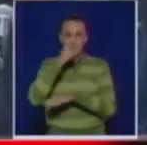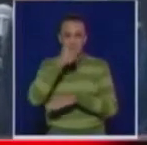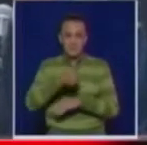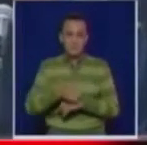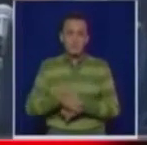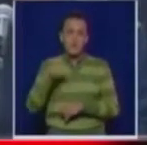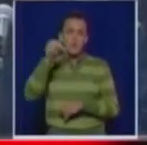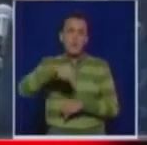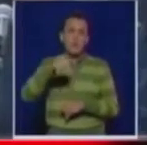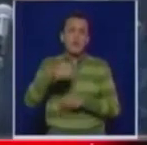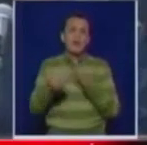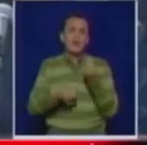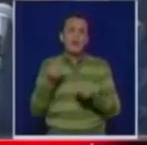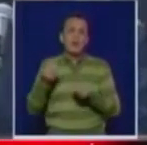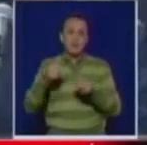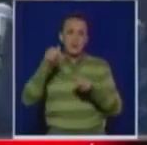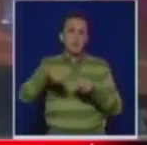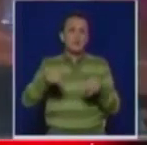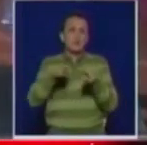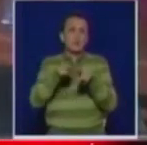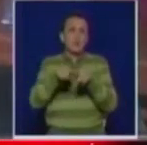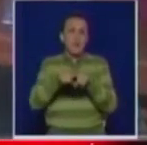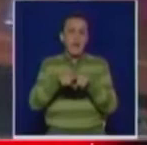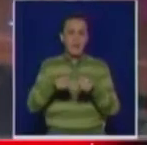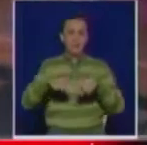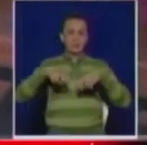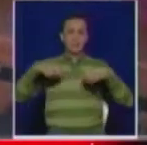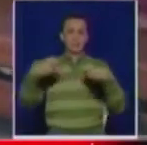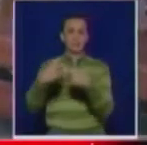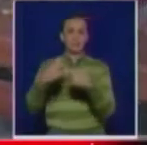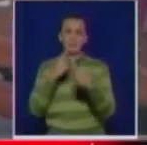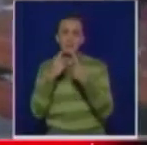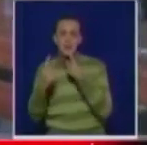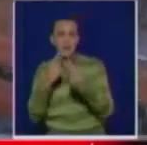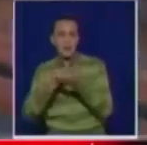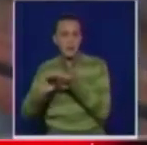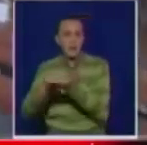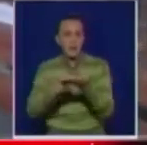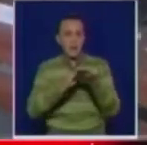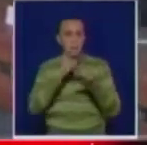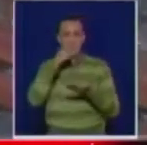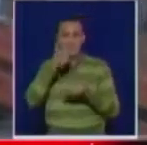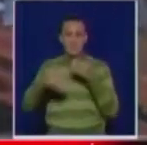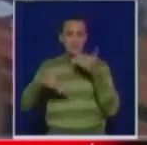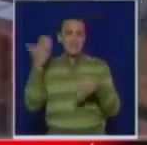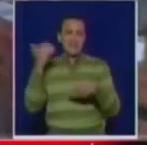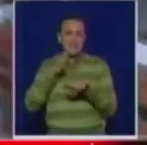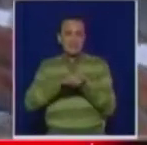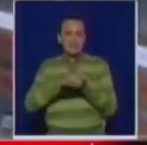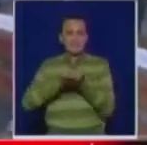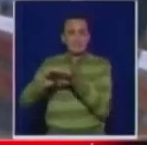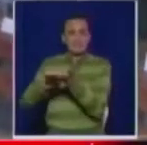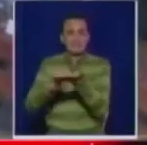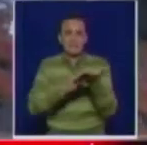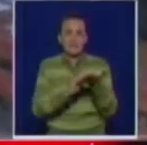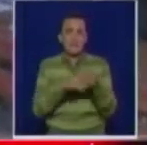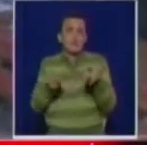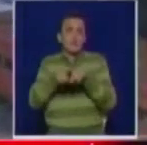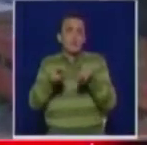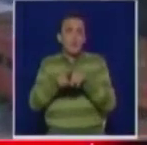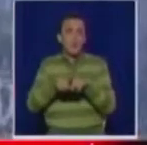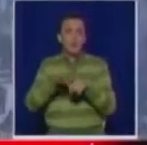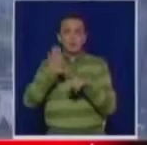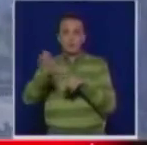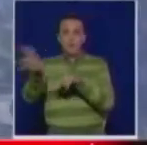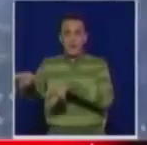lo que se desarrolló fue una mesa de diálogo. Por su parte, a partir de mañana se inicia una jornada de diálogos que permite un acercamiento entre representantes